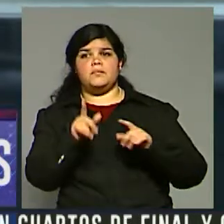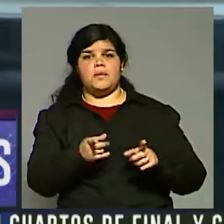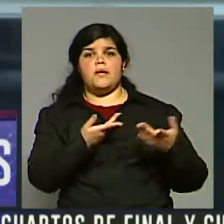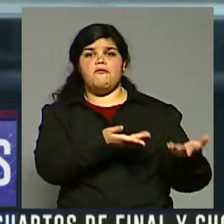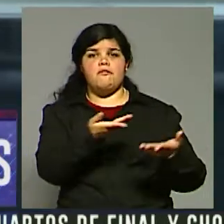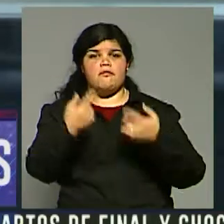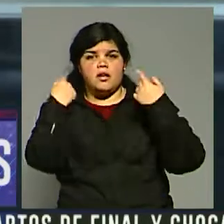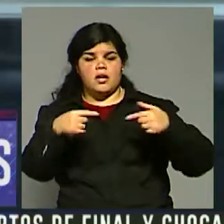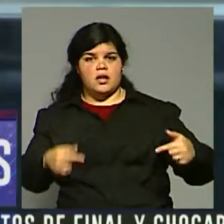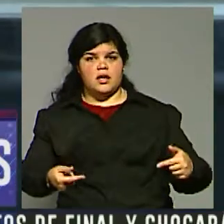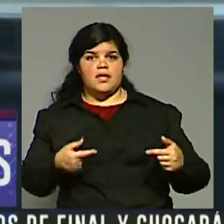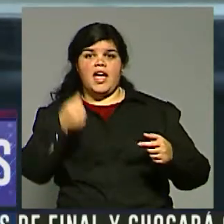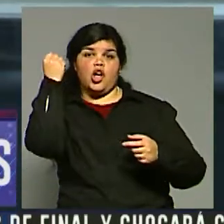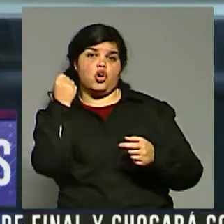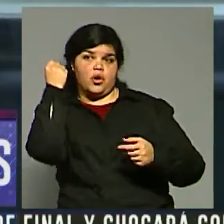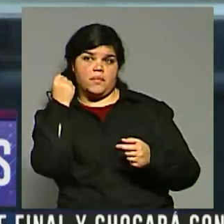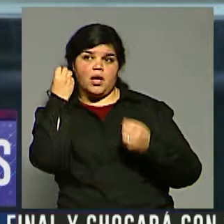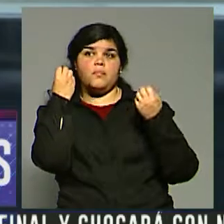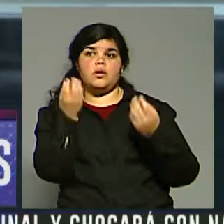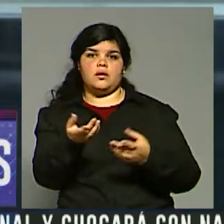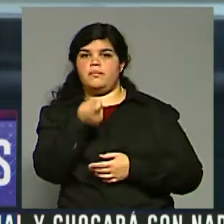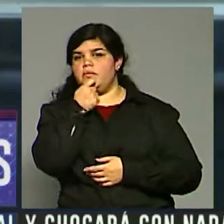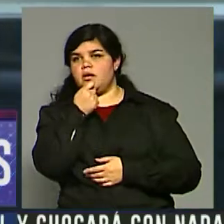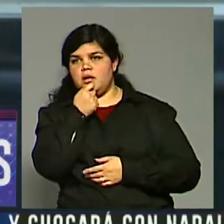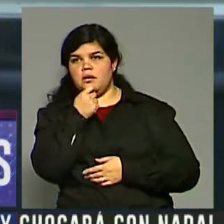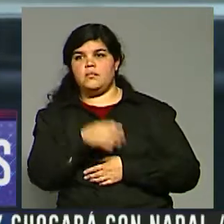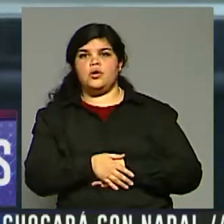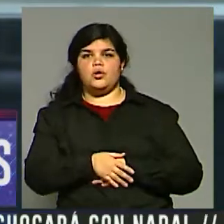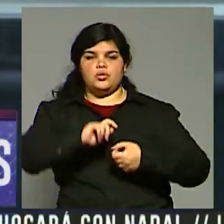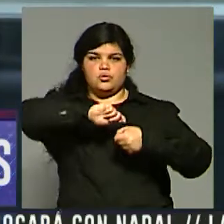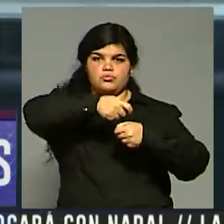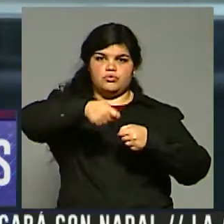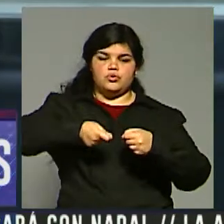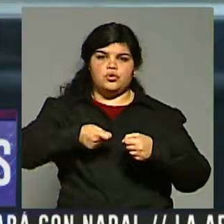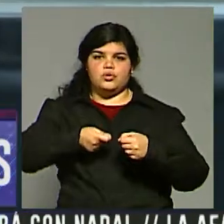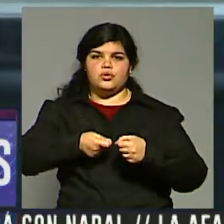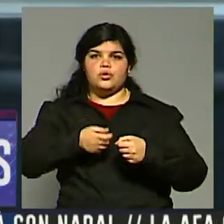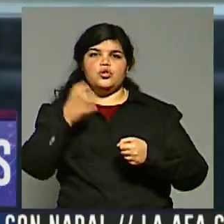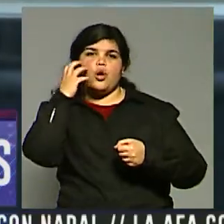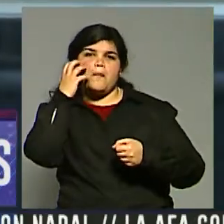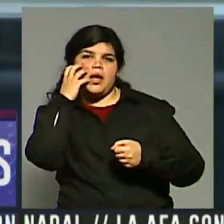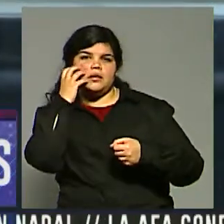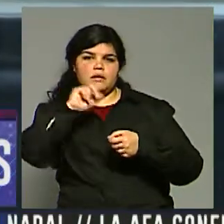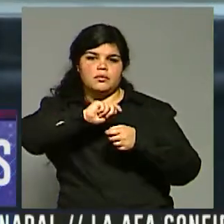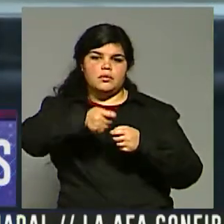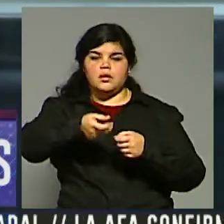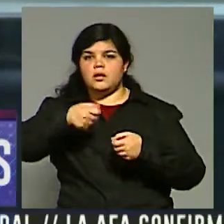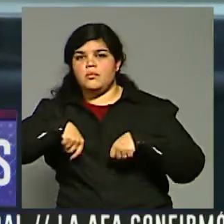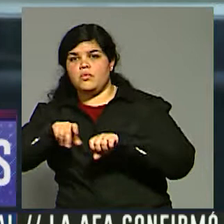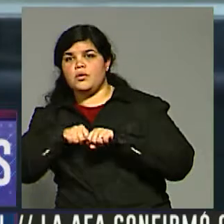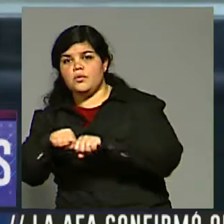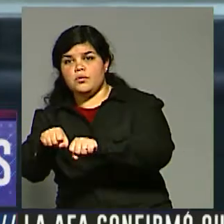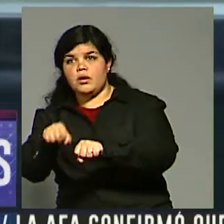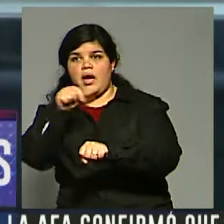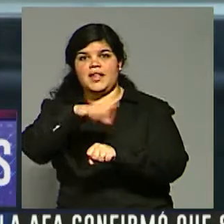economía, ya que hasta cualquier ejemplo, por ejemplo, una lata de tomate para llegar hasta el supermercado requiere de transporte, y ese